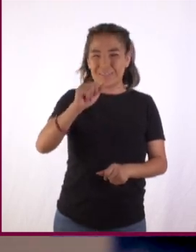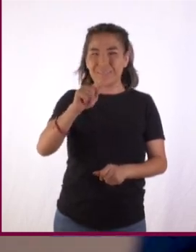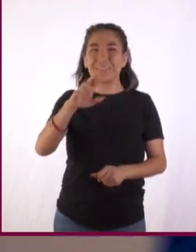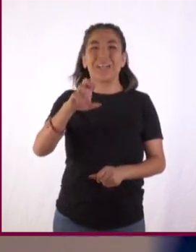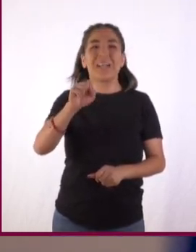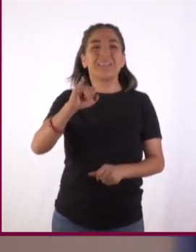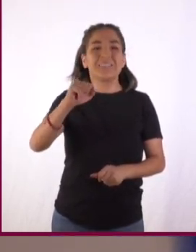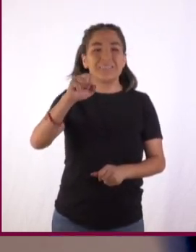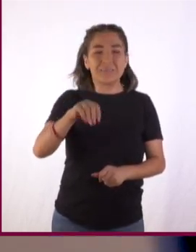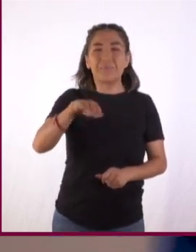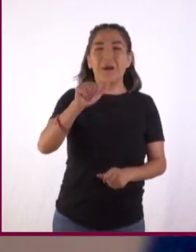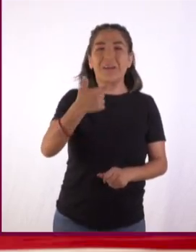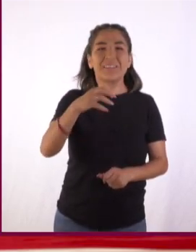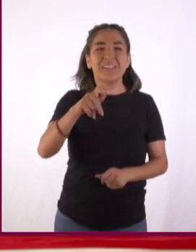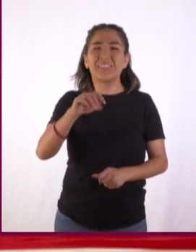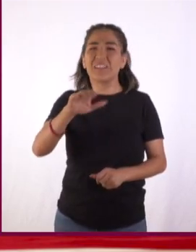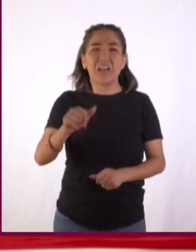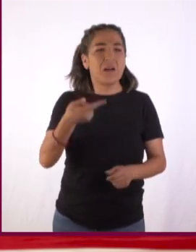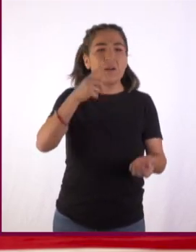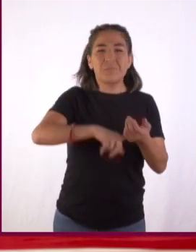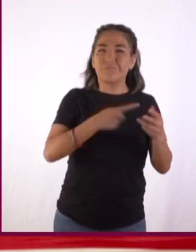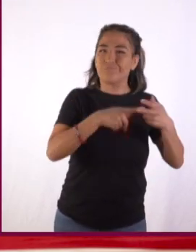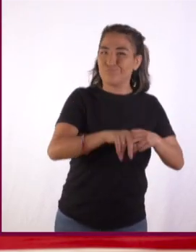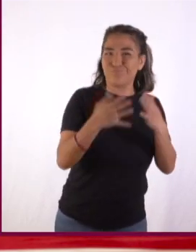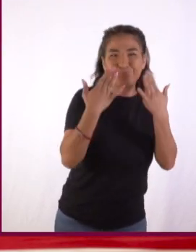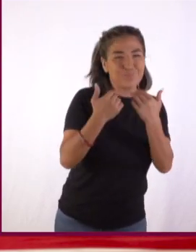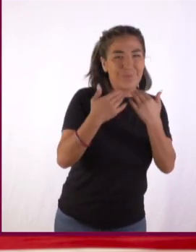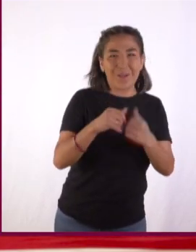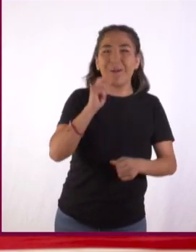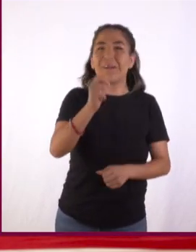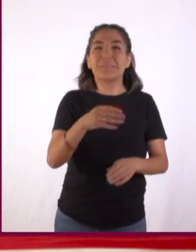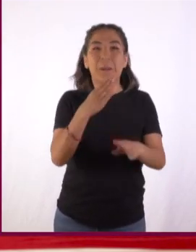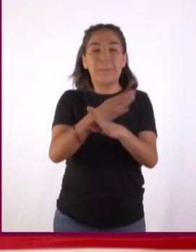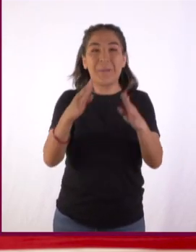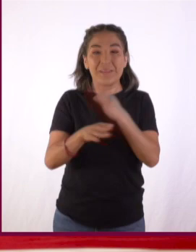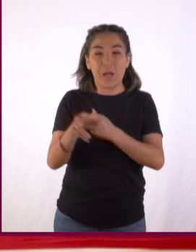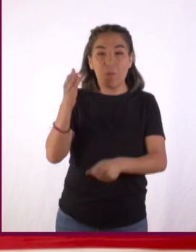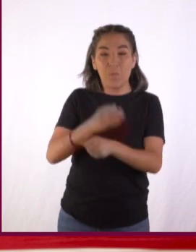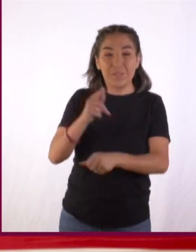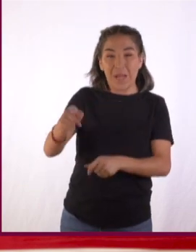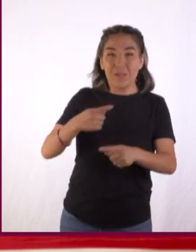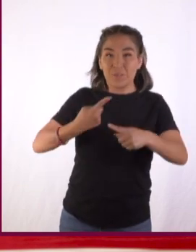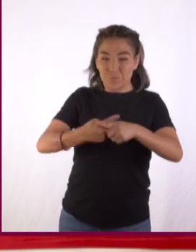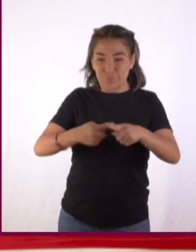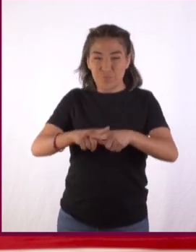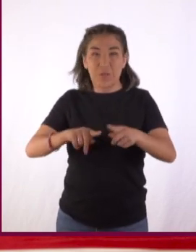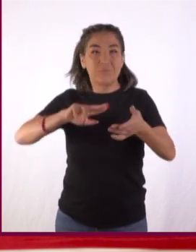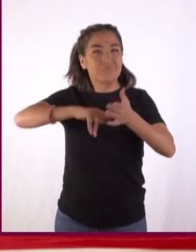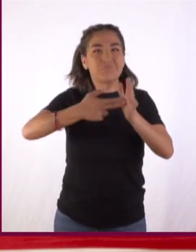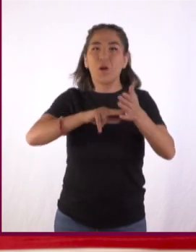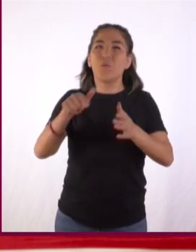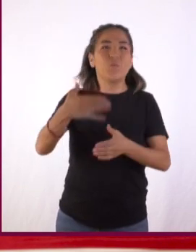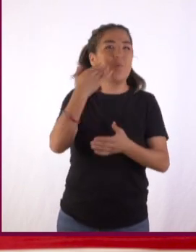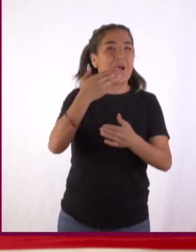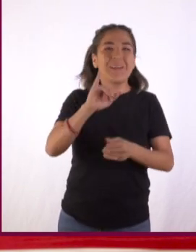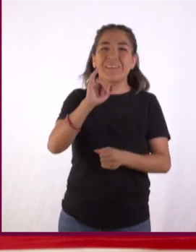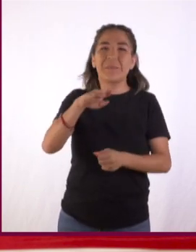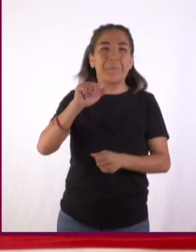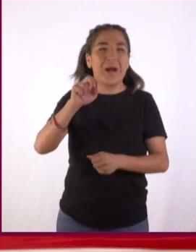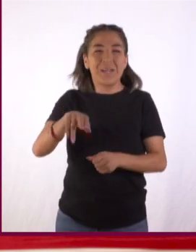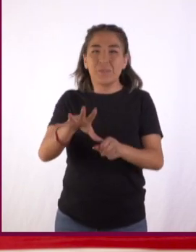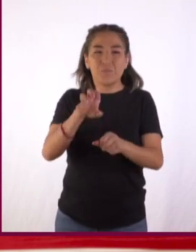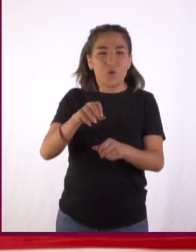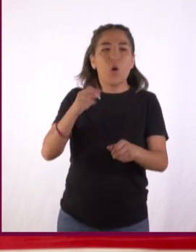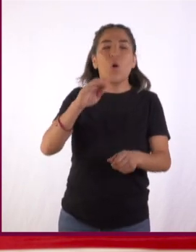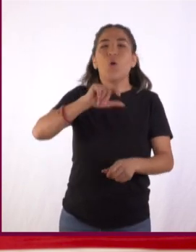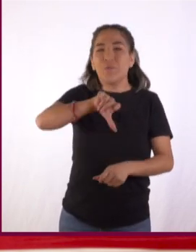tenemos histéresis magnética. Al inicio no teníamos un campo magnético y el material, que en este caso el desarmador, no estaba